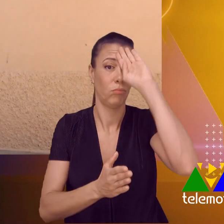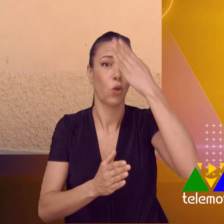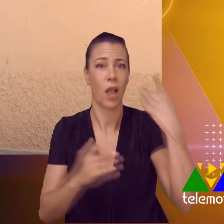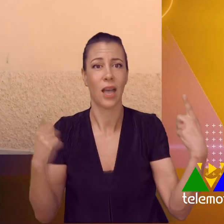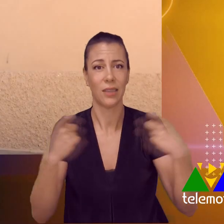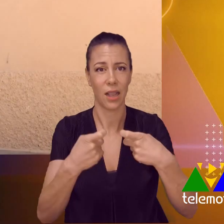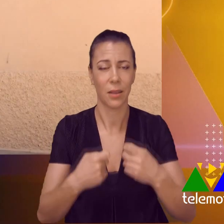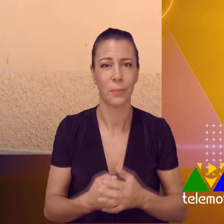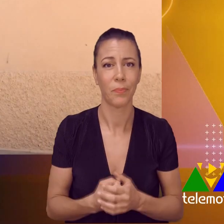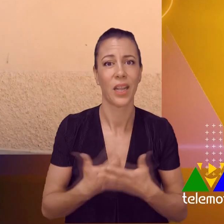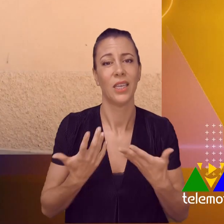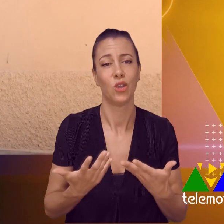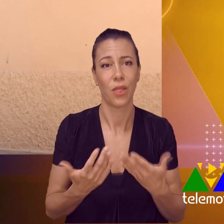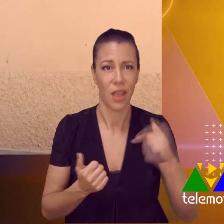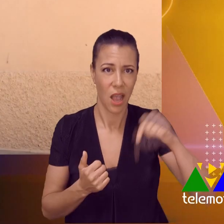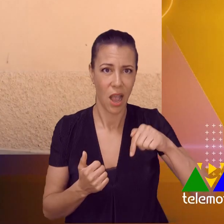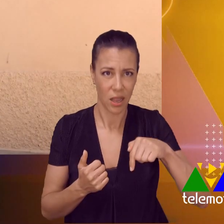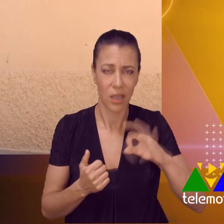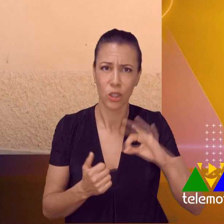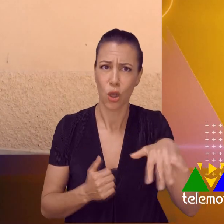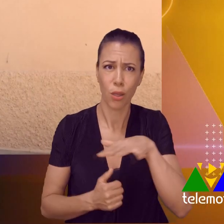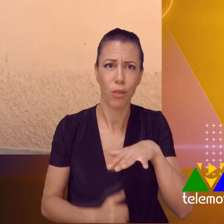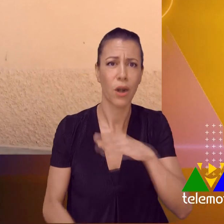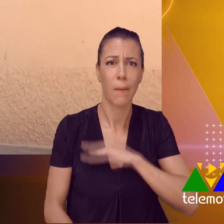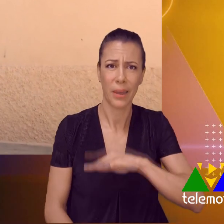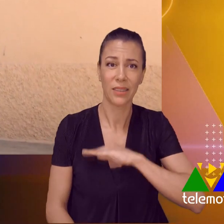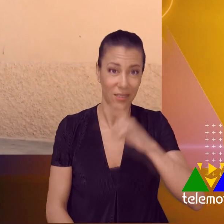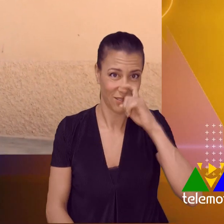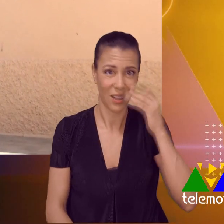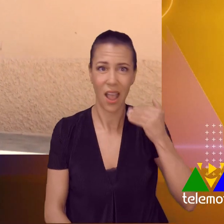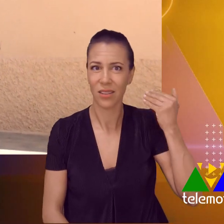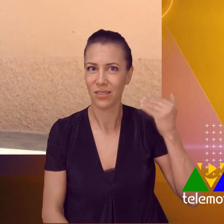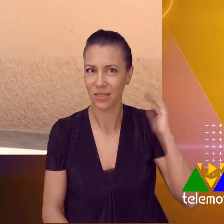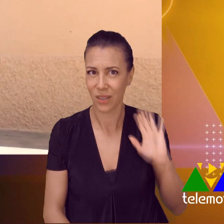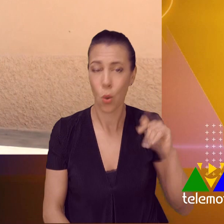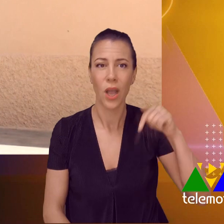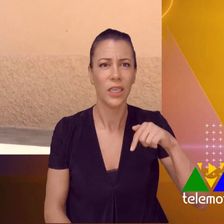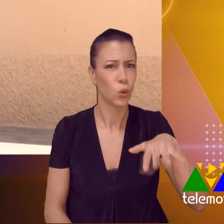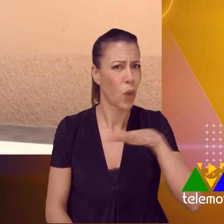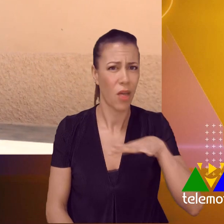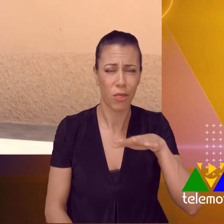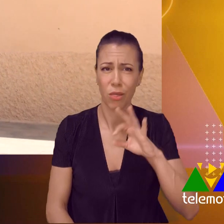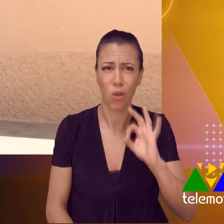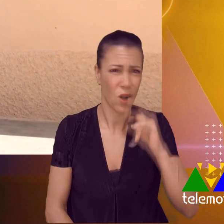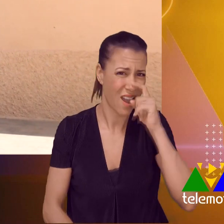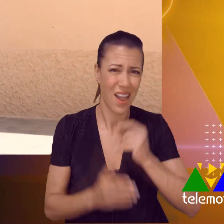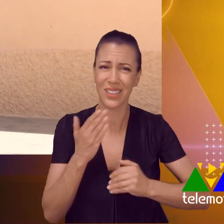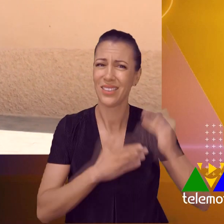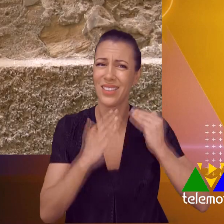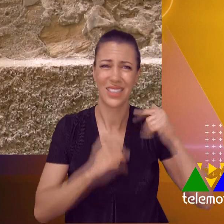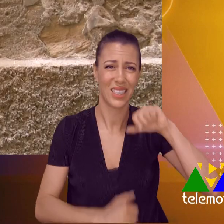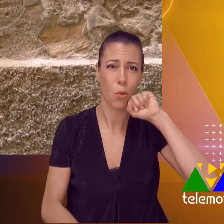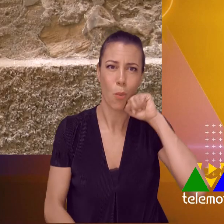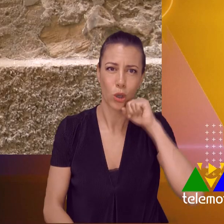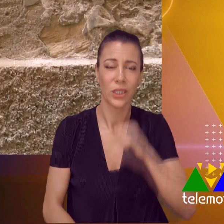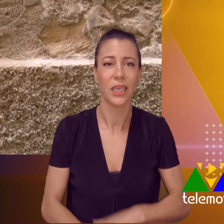ataque. Es decir, es que aquí estamos en una zona bastante antigua, es decir, es que esto es una zona antiquísima de Motril,